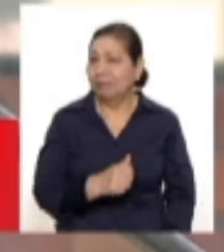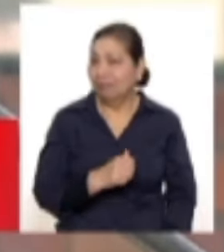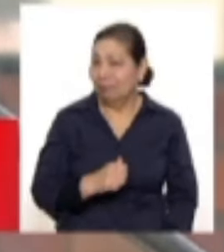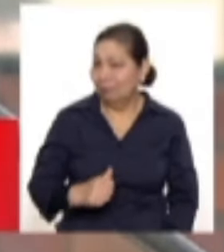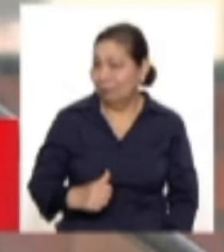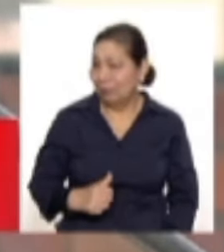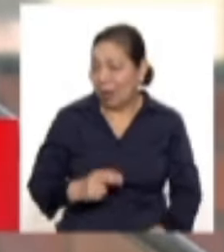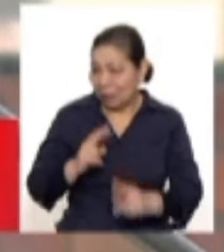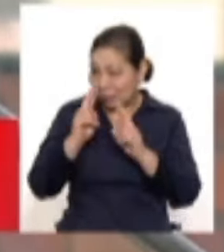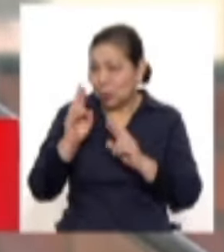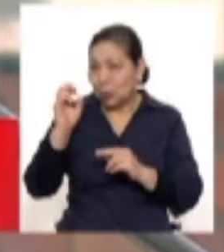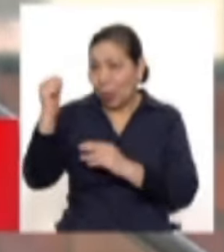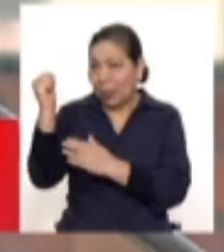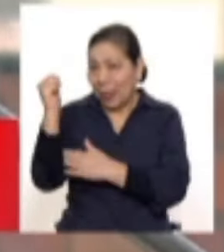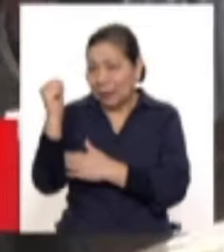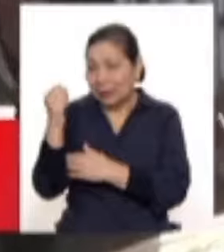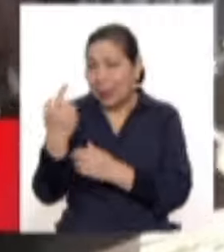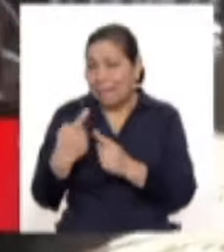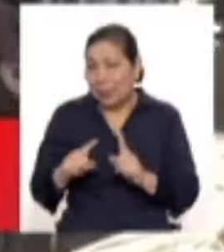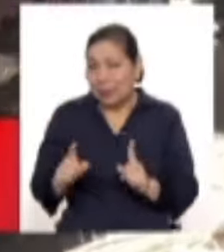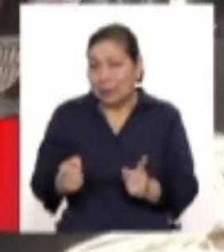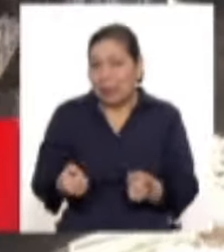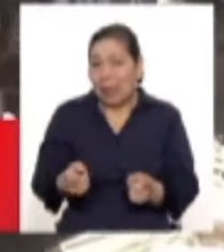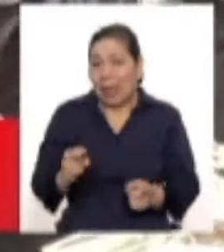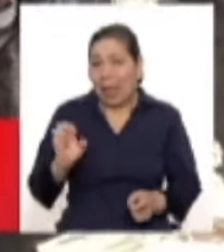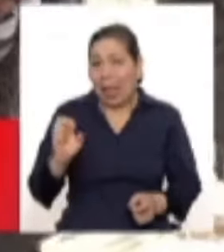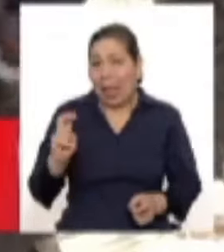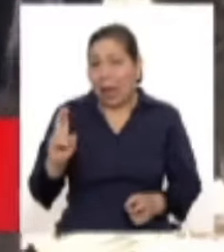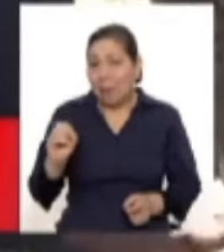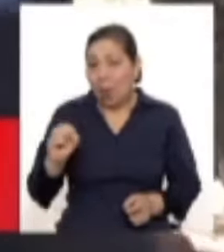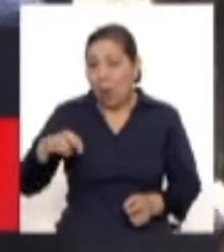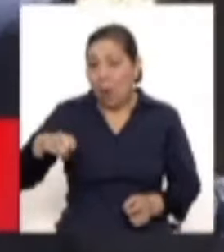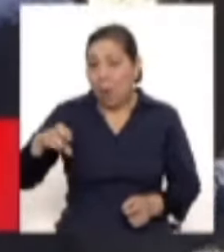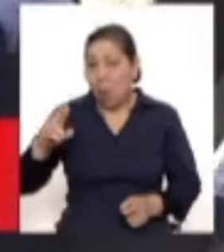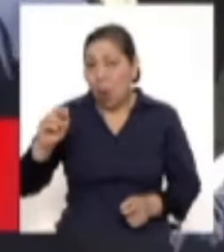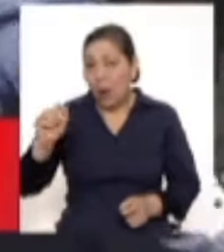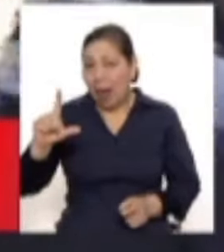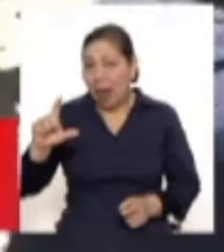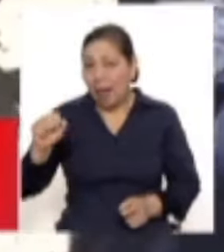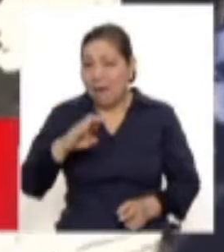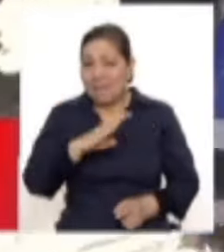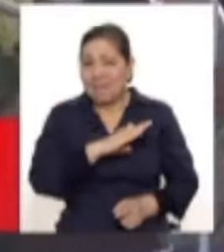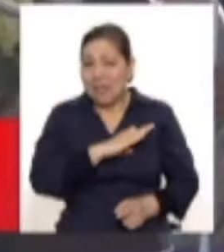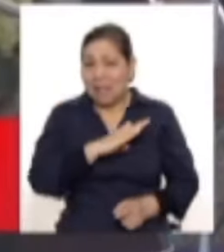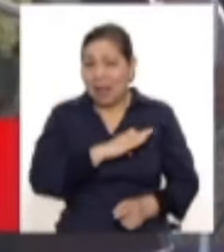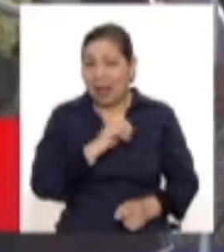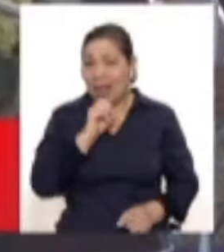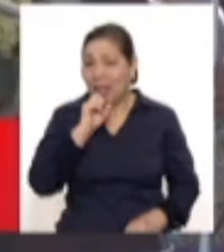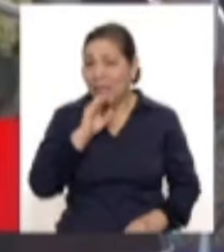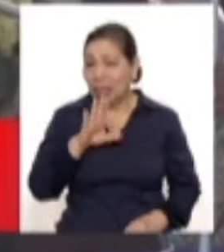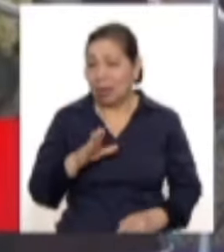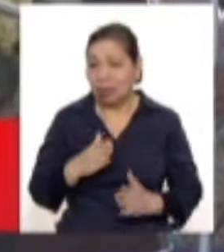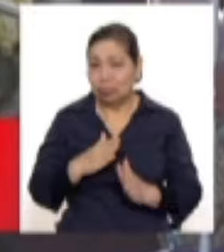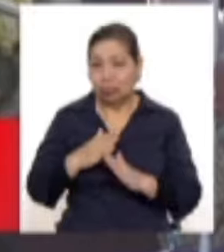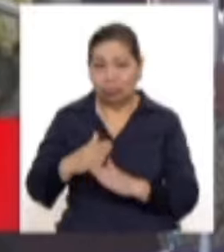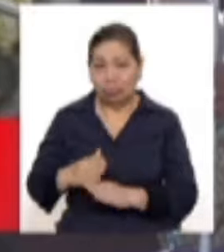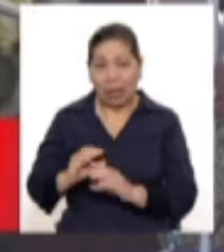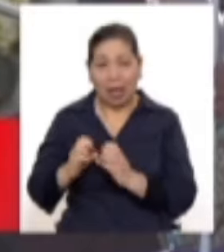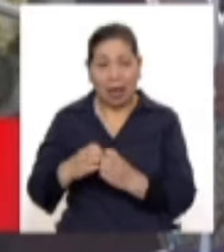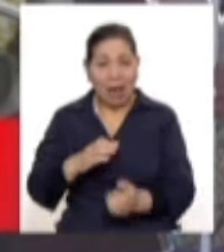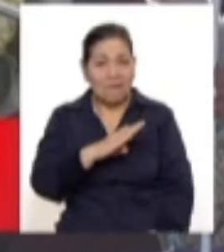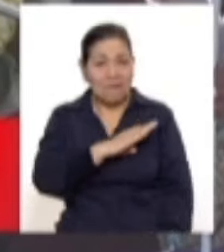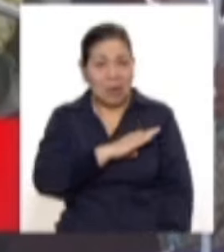negligencia y vulneración de derechos en detrimento de Evo Morales fueron los argumentos del fiscal general para destituir al equipo